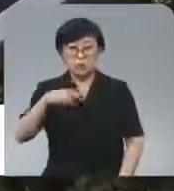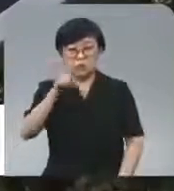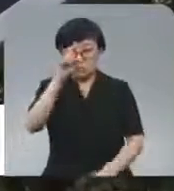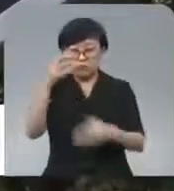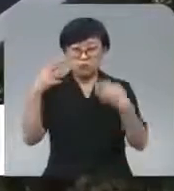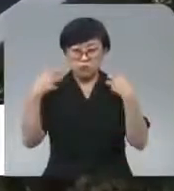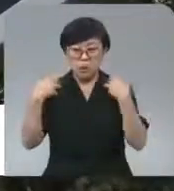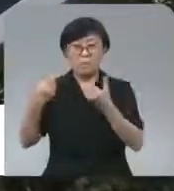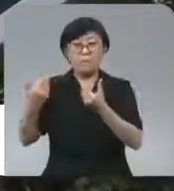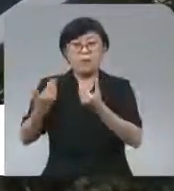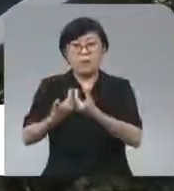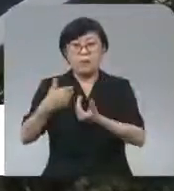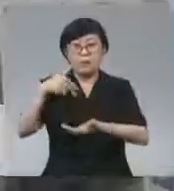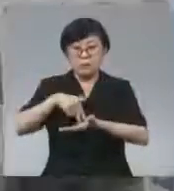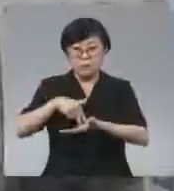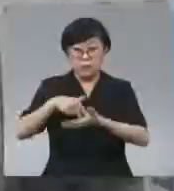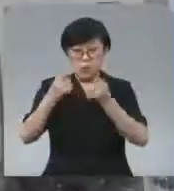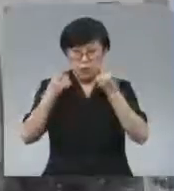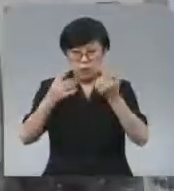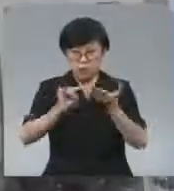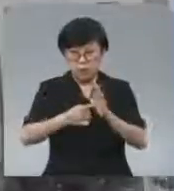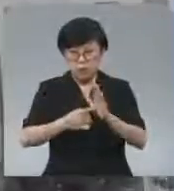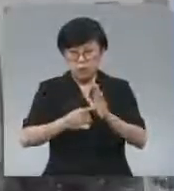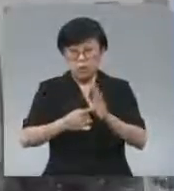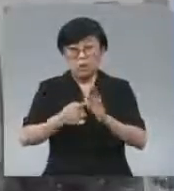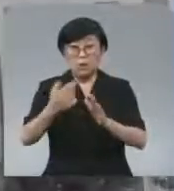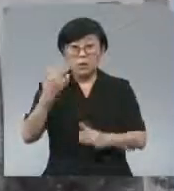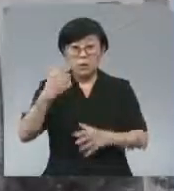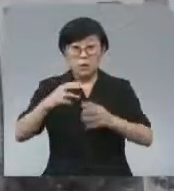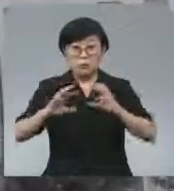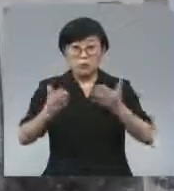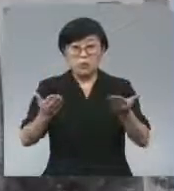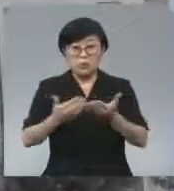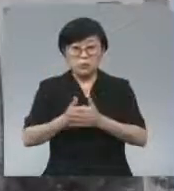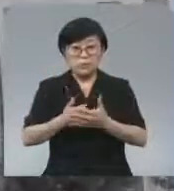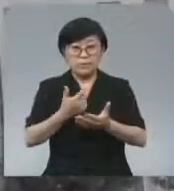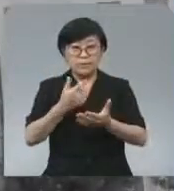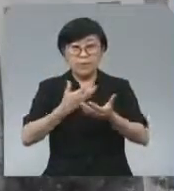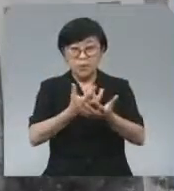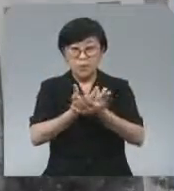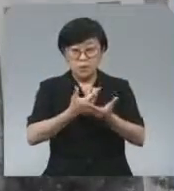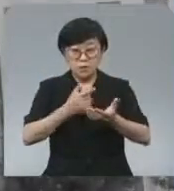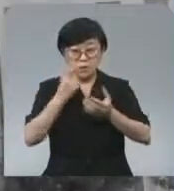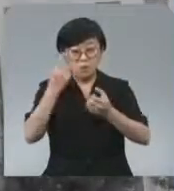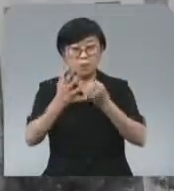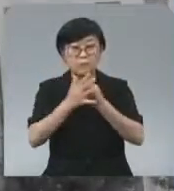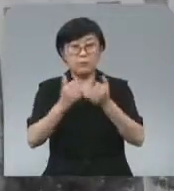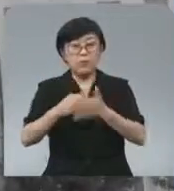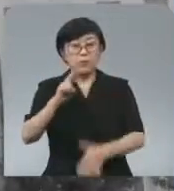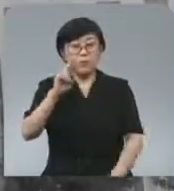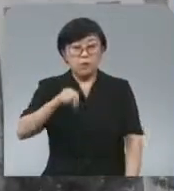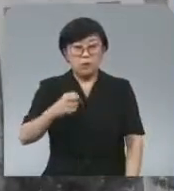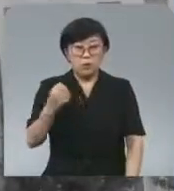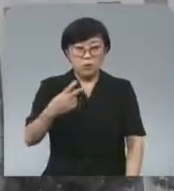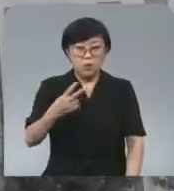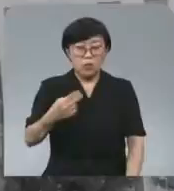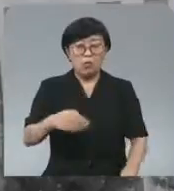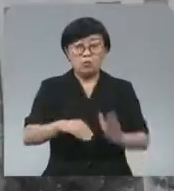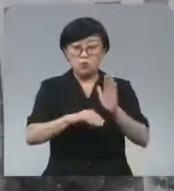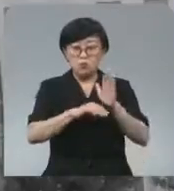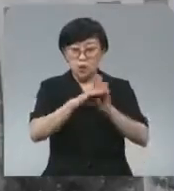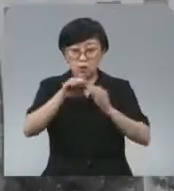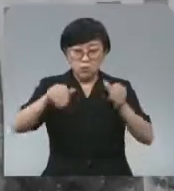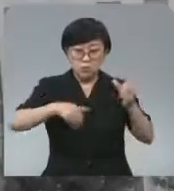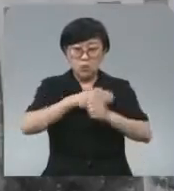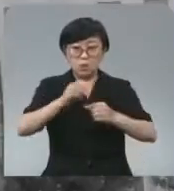pero eeuu mostró su rechazo al respecto quedando patente la discrepancia entre ambas naciones sobre temas norcoreanos el